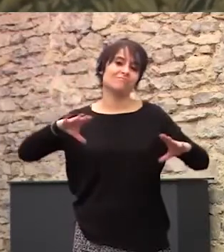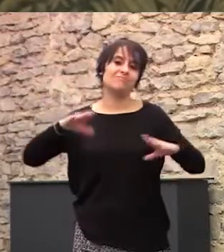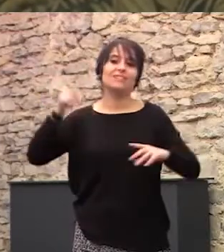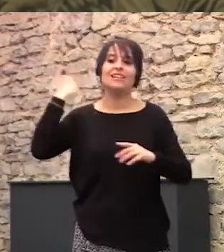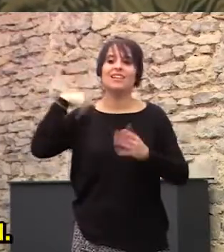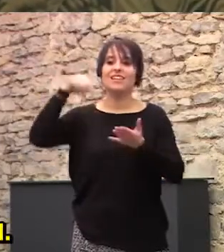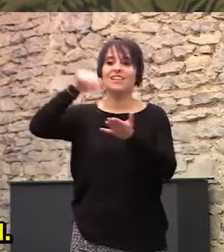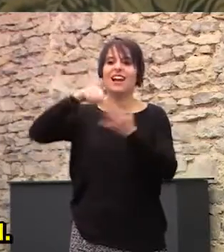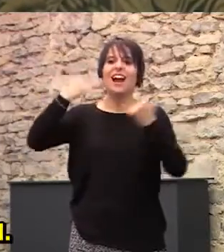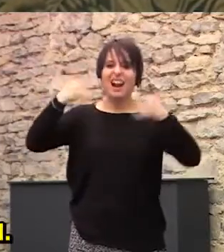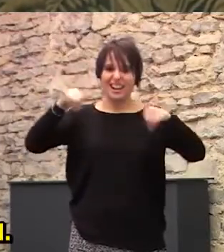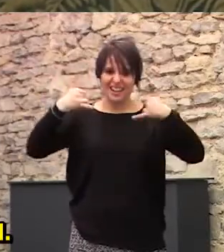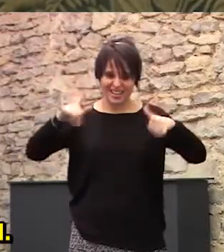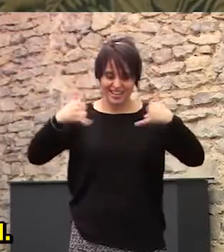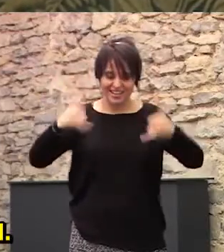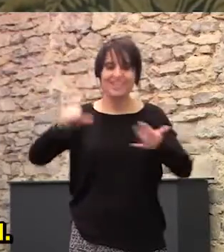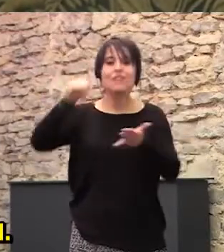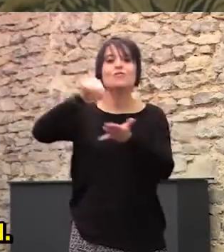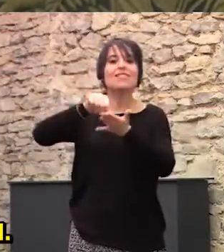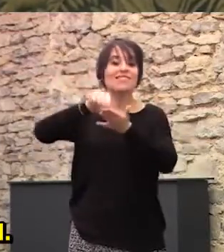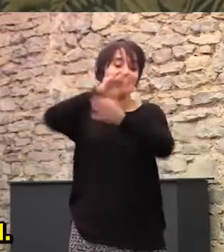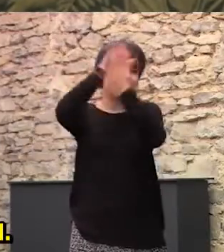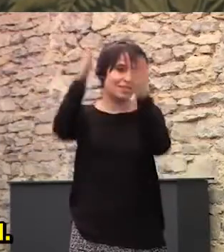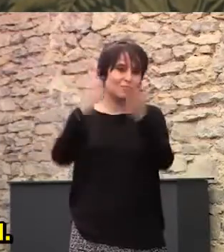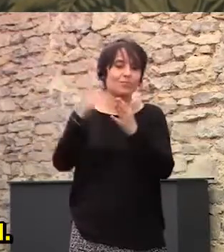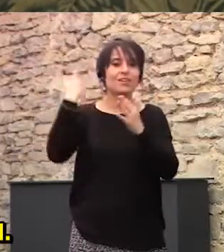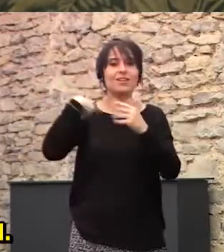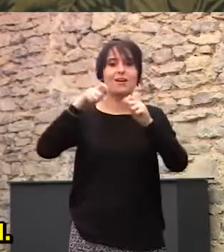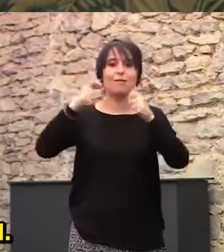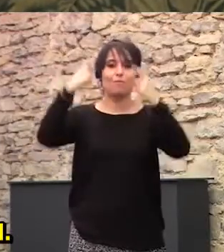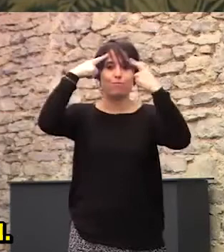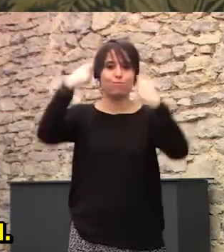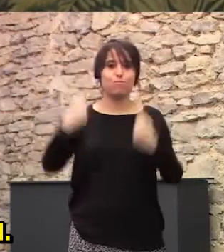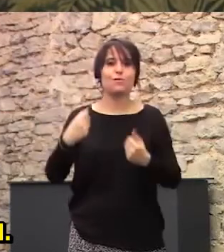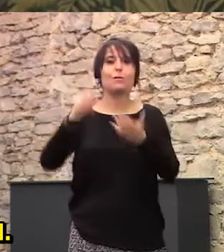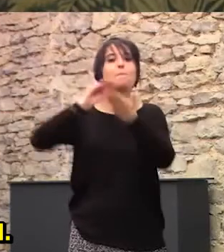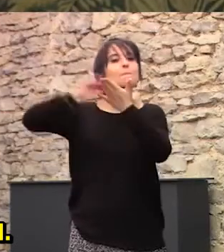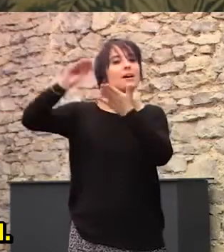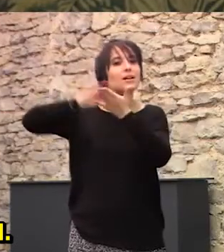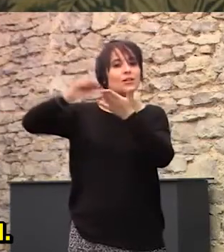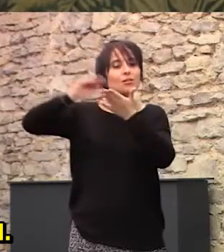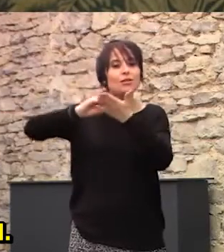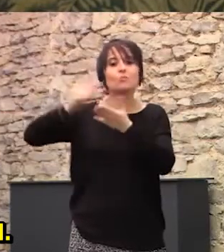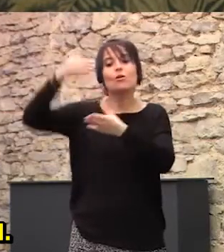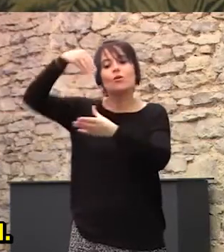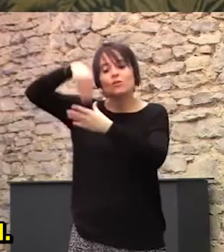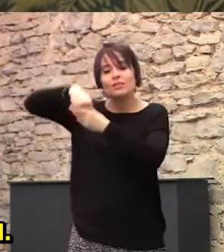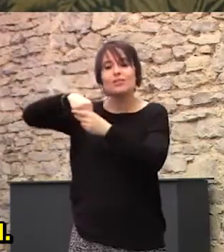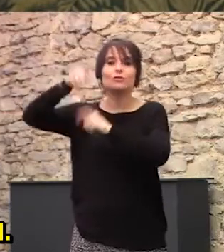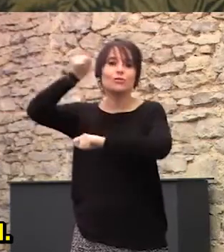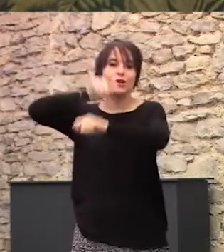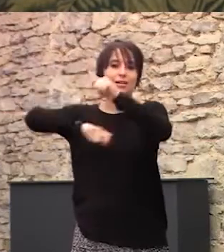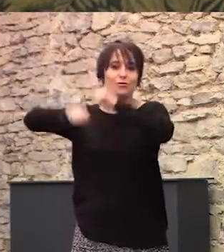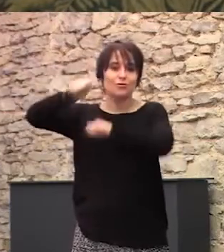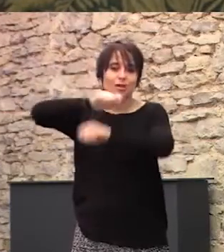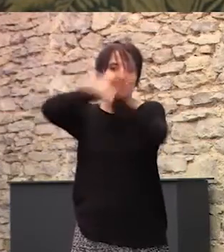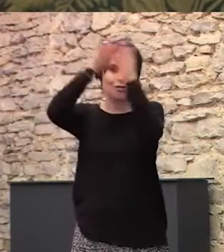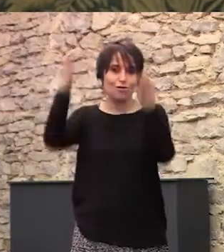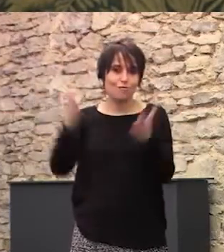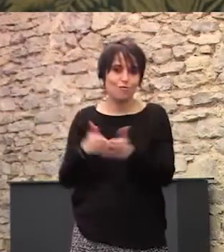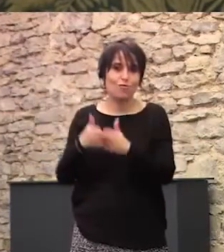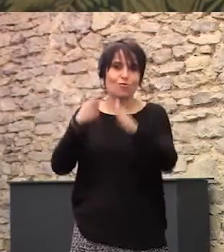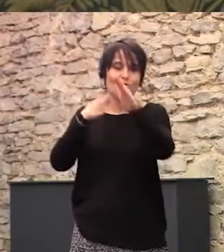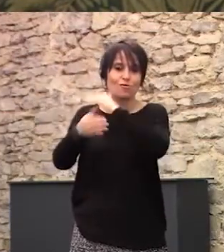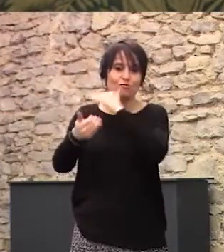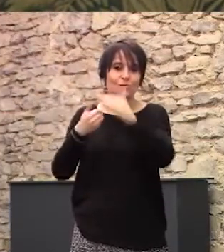del mundo. Es licenciada en periodismo, integrante de Munduko Emakumeak Babel.